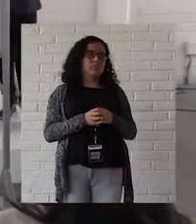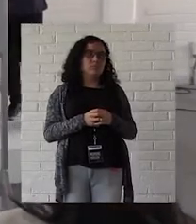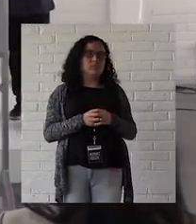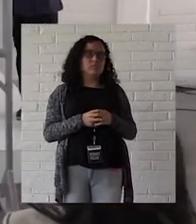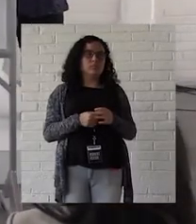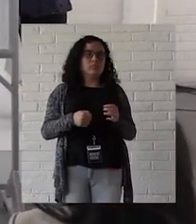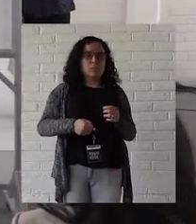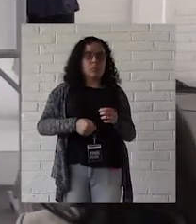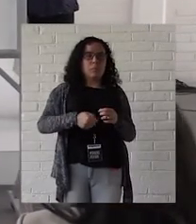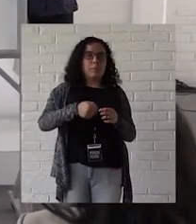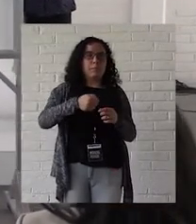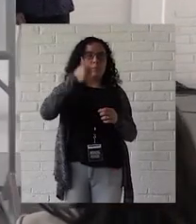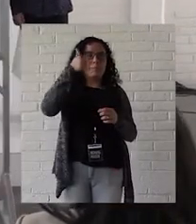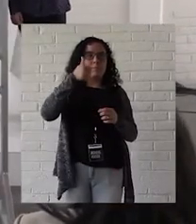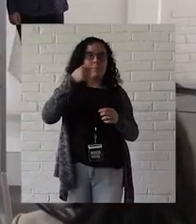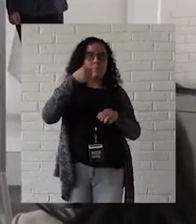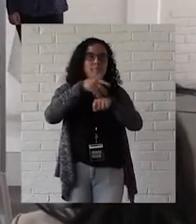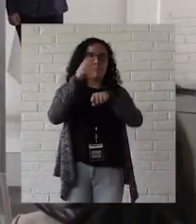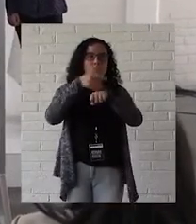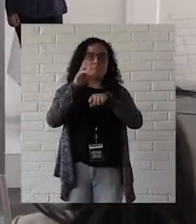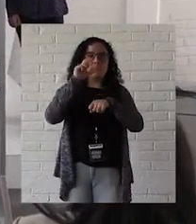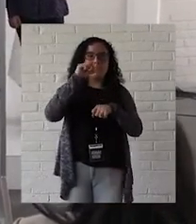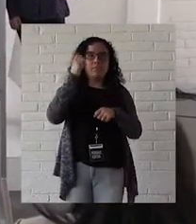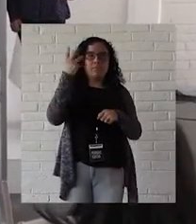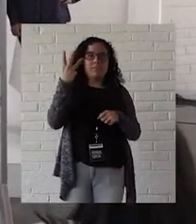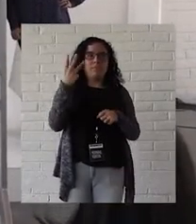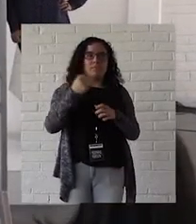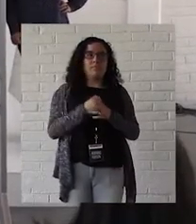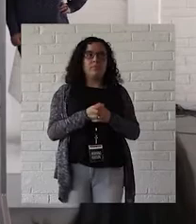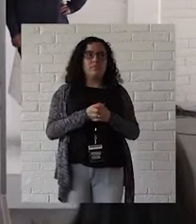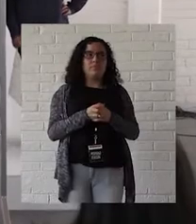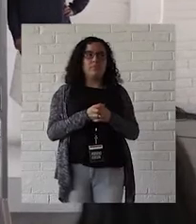Tenemos que el primer número es 23. ¿Qué día es hoy?